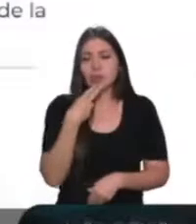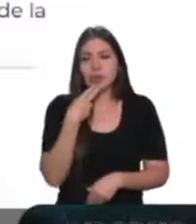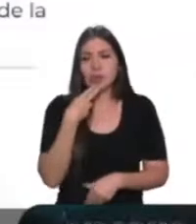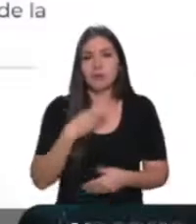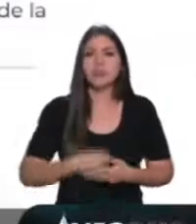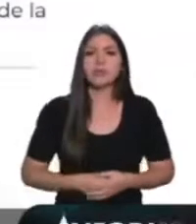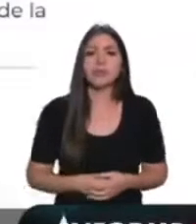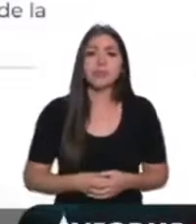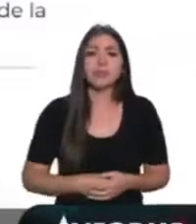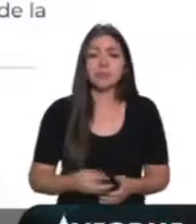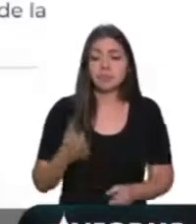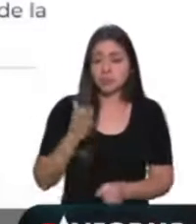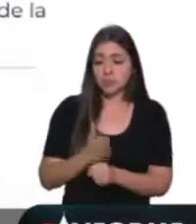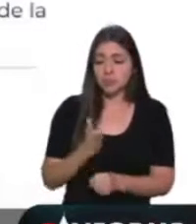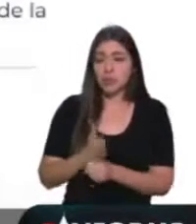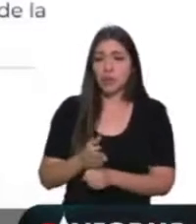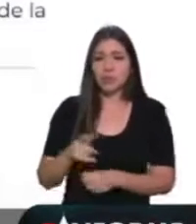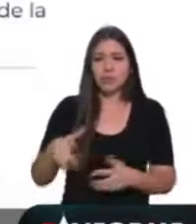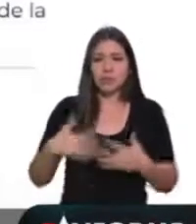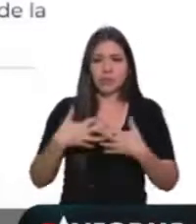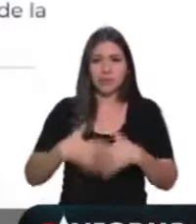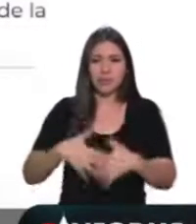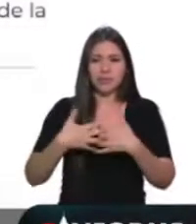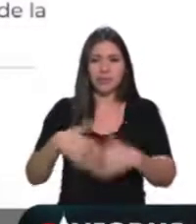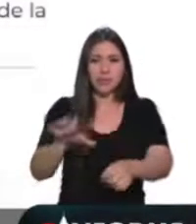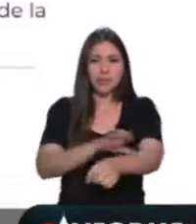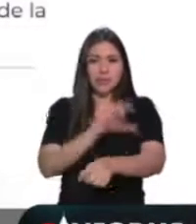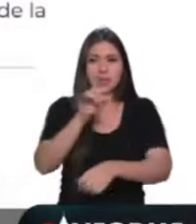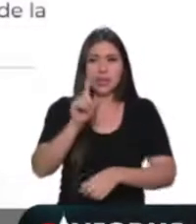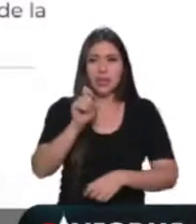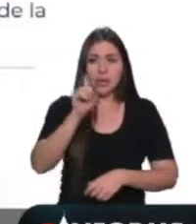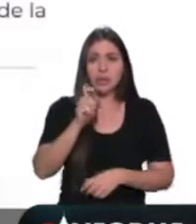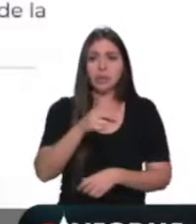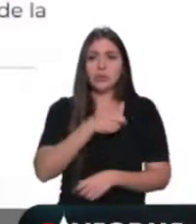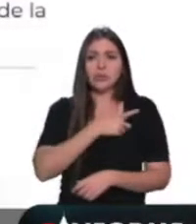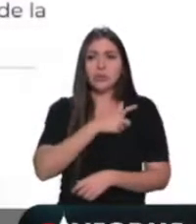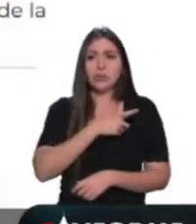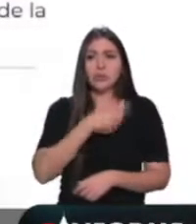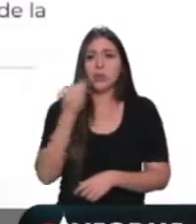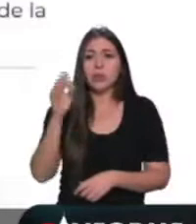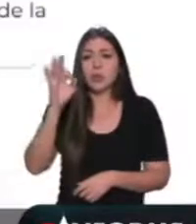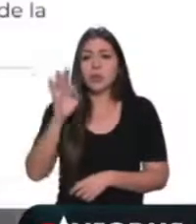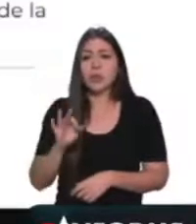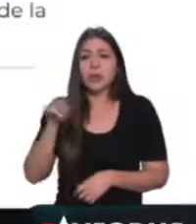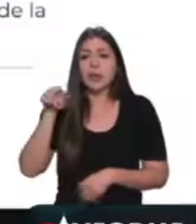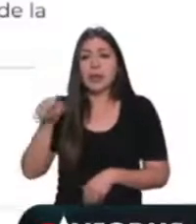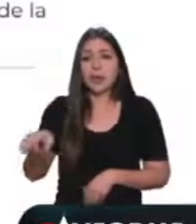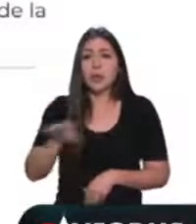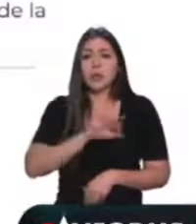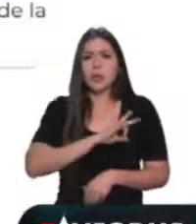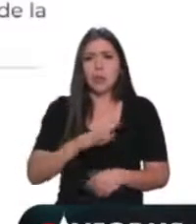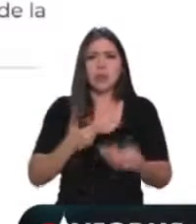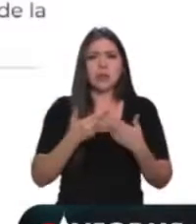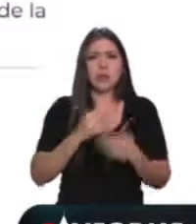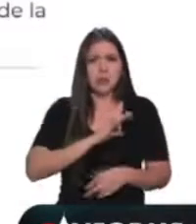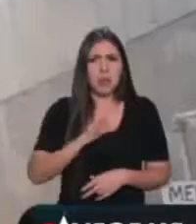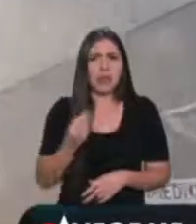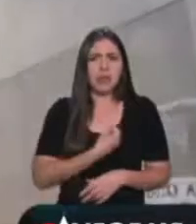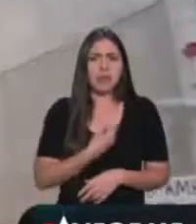estamos despachando el 9% de las hidroeléctricas y las hidroeléctricas tienen una capacidad más del